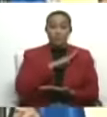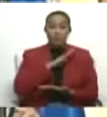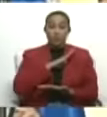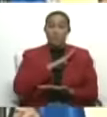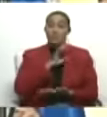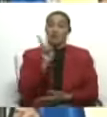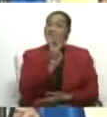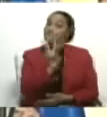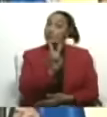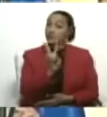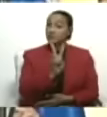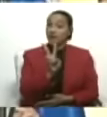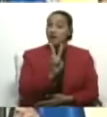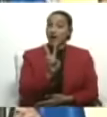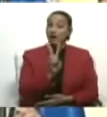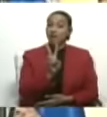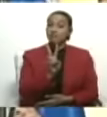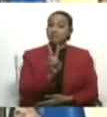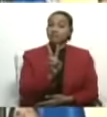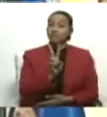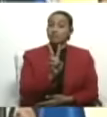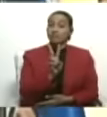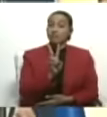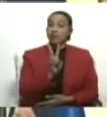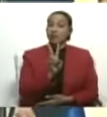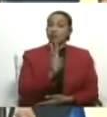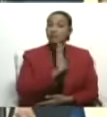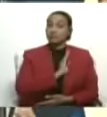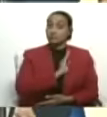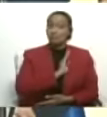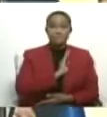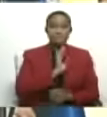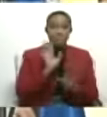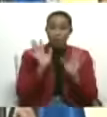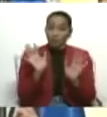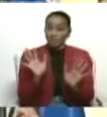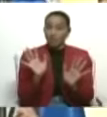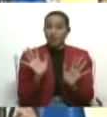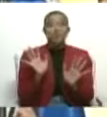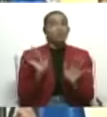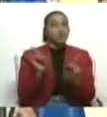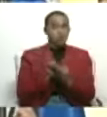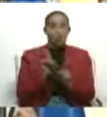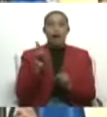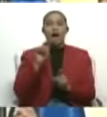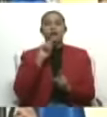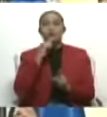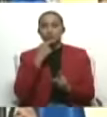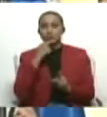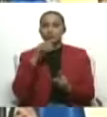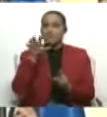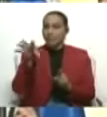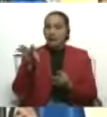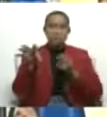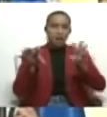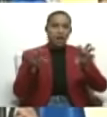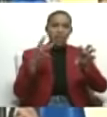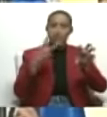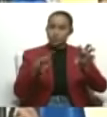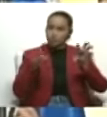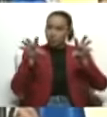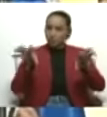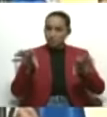como las reservas estatales de Rusia están congeladas en varios países de Occidente. Por supuesto, es